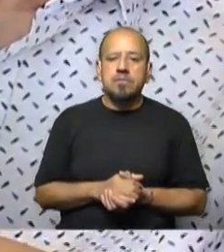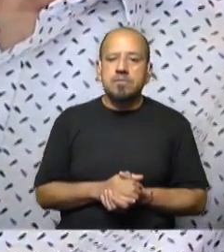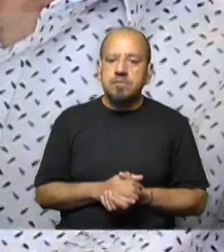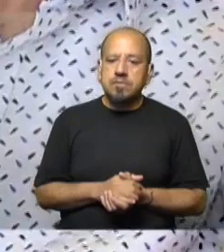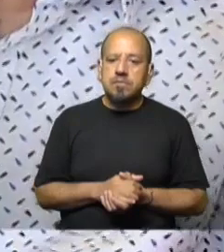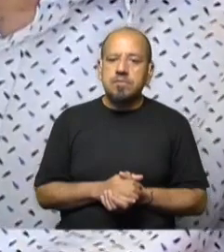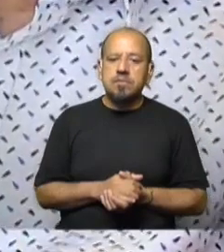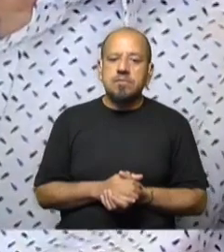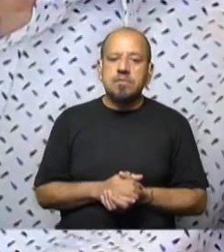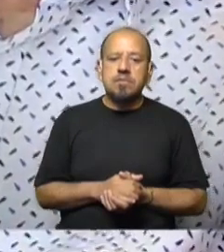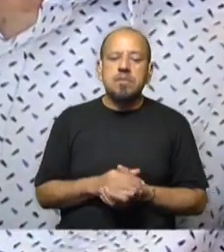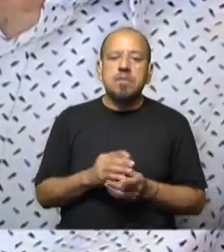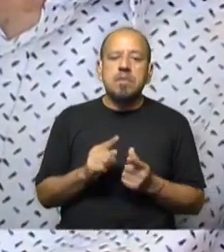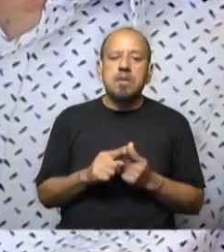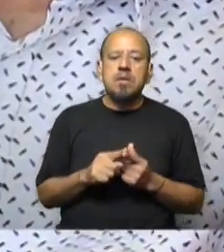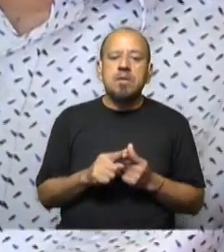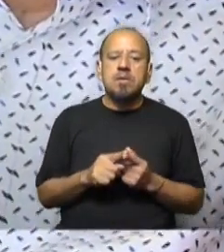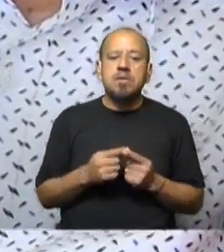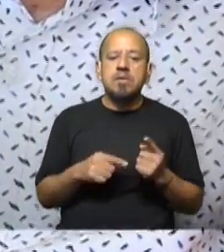Sí, un ejemplo. Sí, sí. Totalmente.